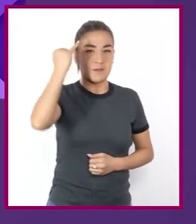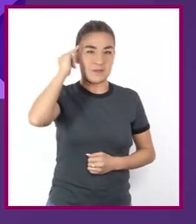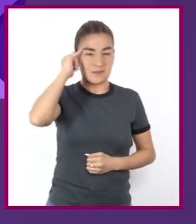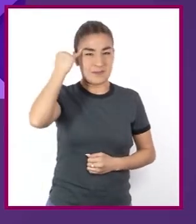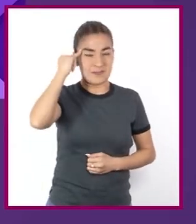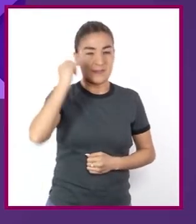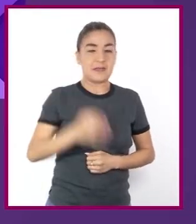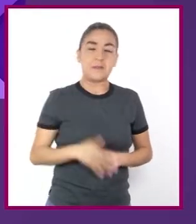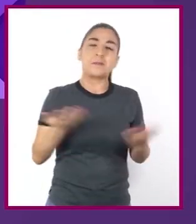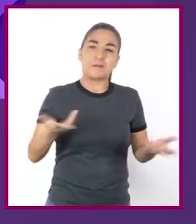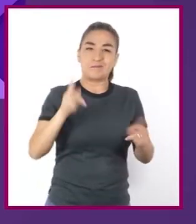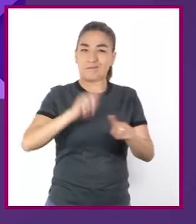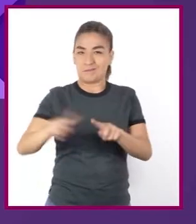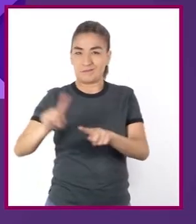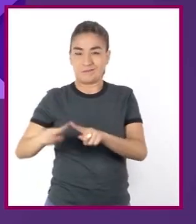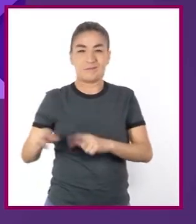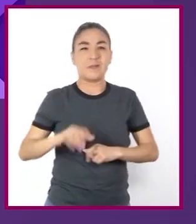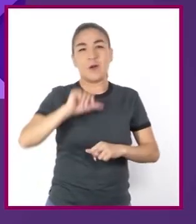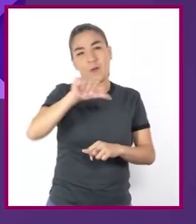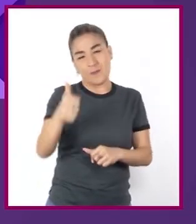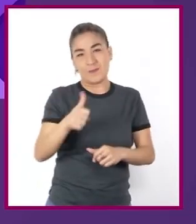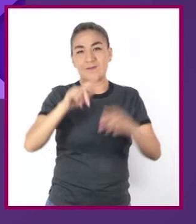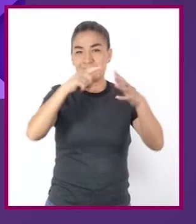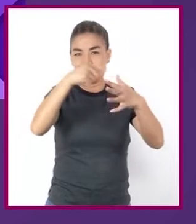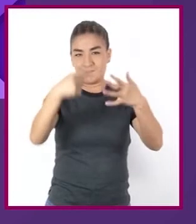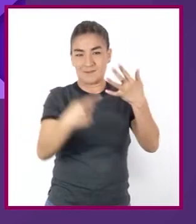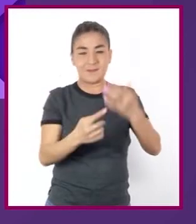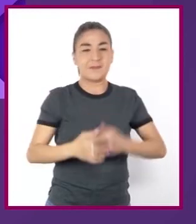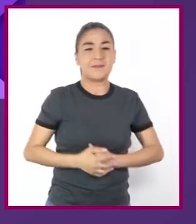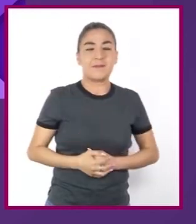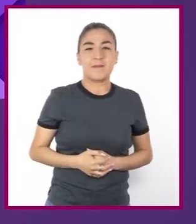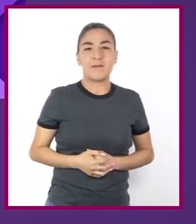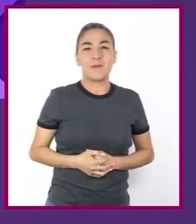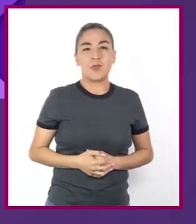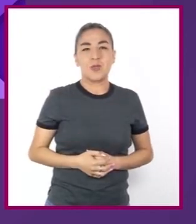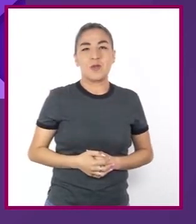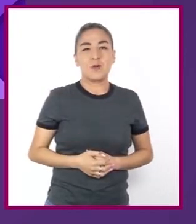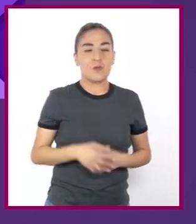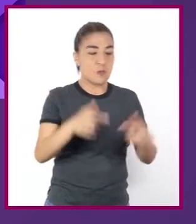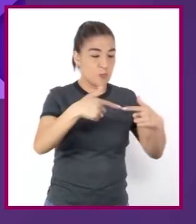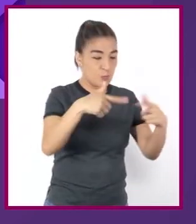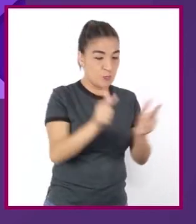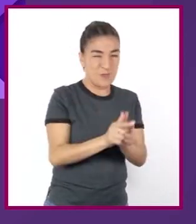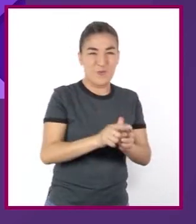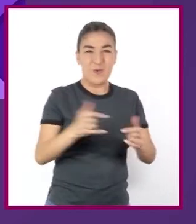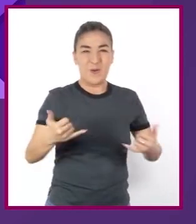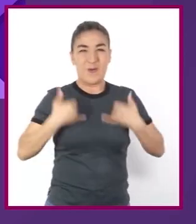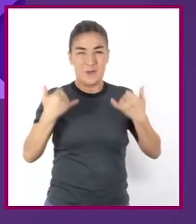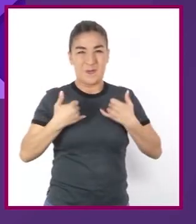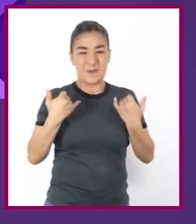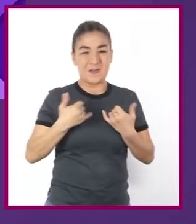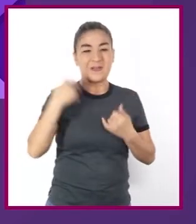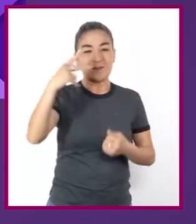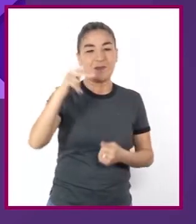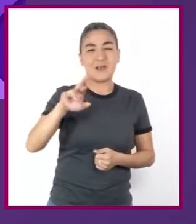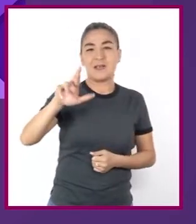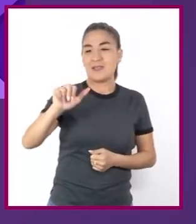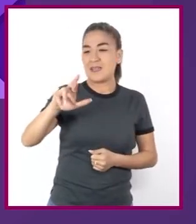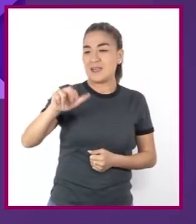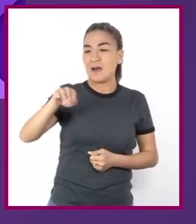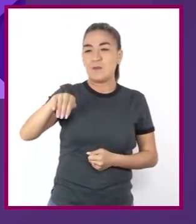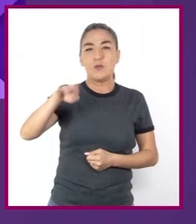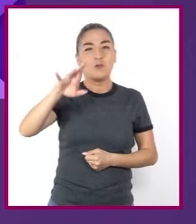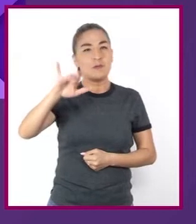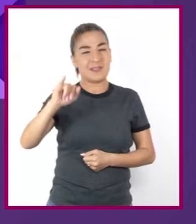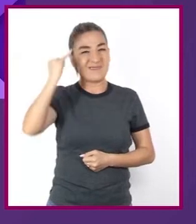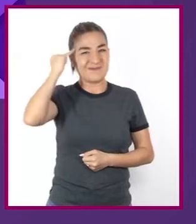indígenas, entre otros. Un grupo de jóvenes rarámuris trabaja en una fábrica textil